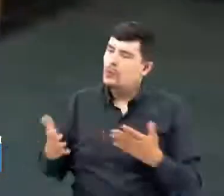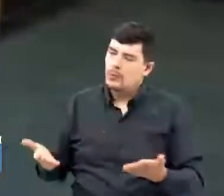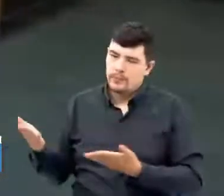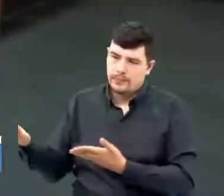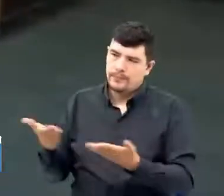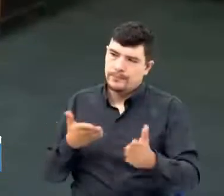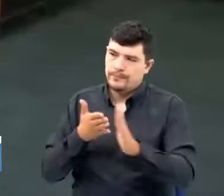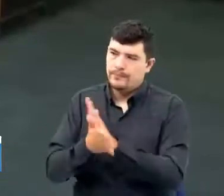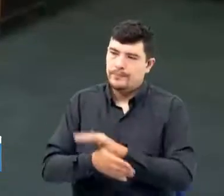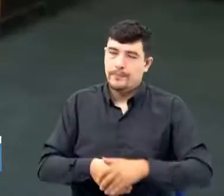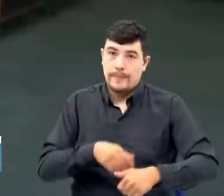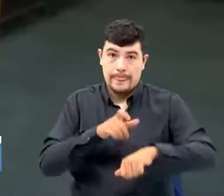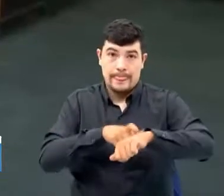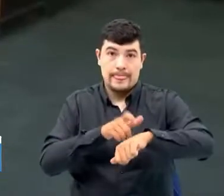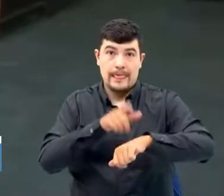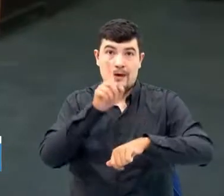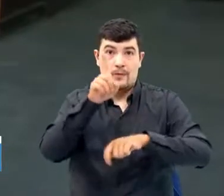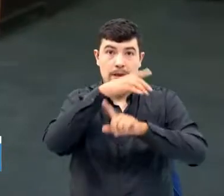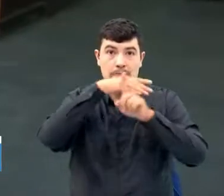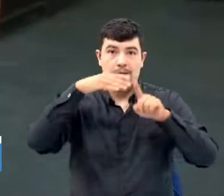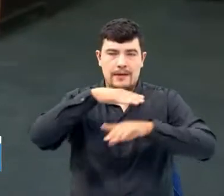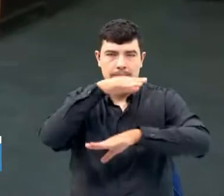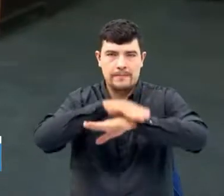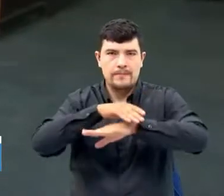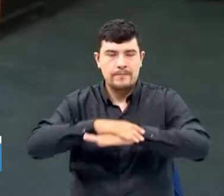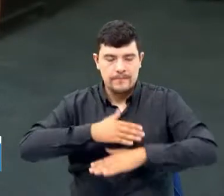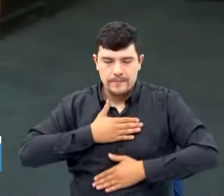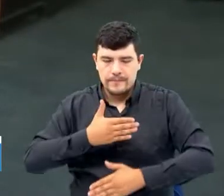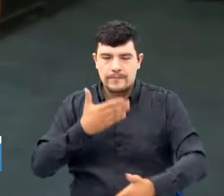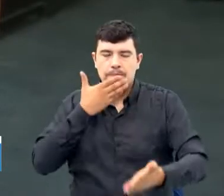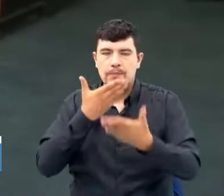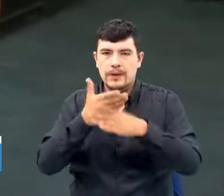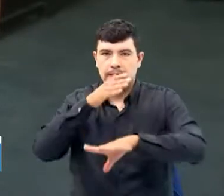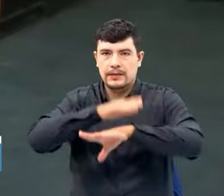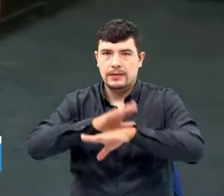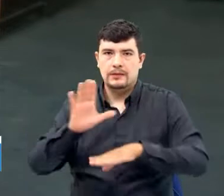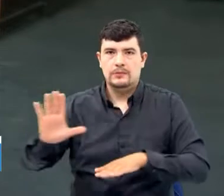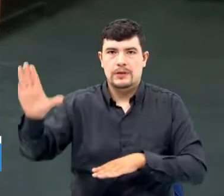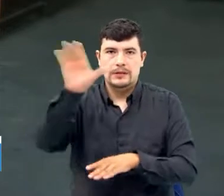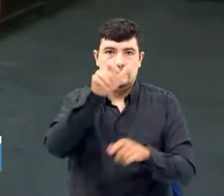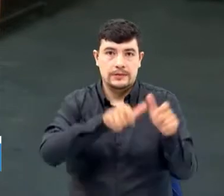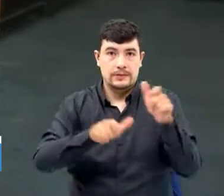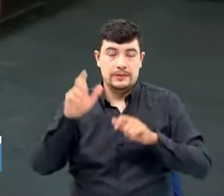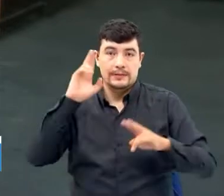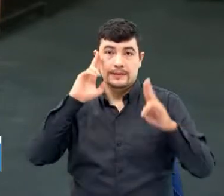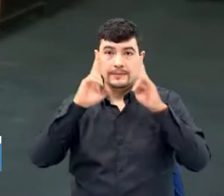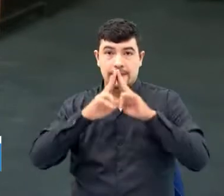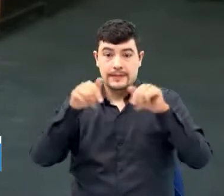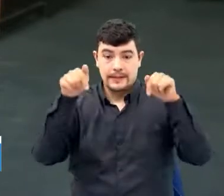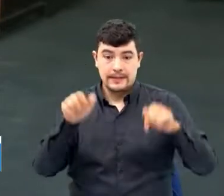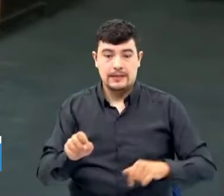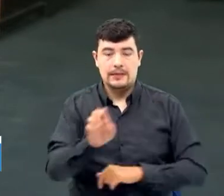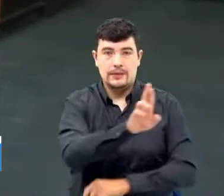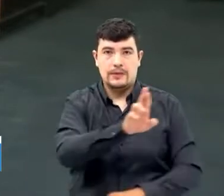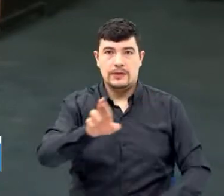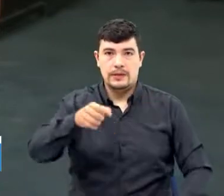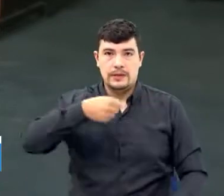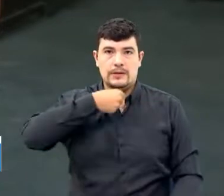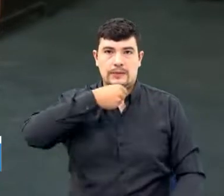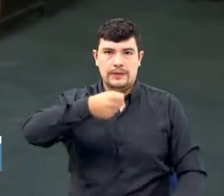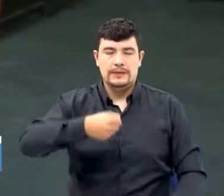Una y 30 de la tarde. Sergio, muy buenas tardes a usted y también a todos los televidentes que están conectados a esta hora con Oriente Noticias. Pues